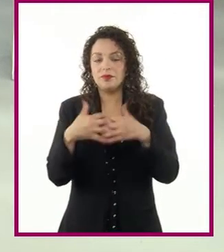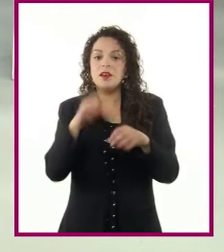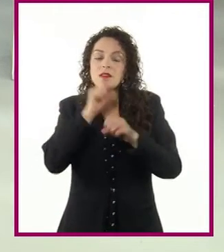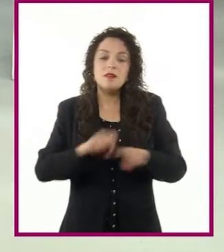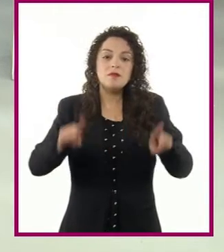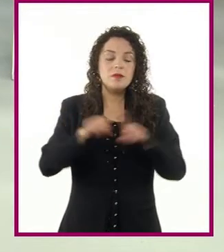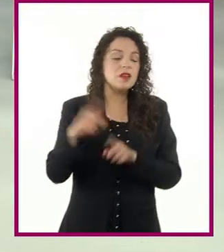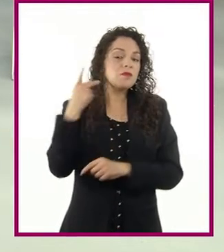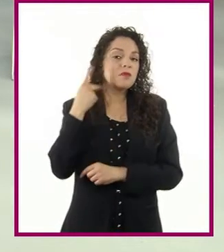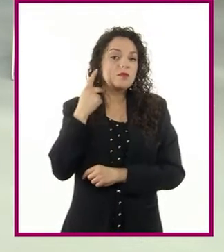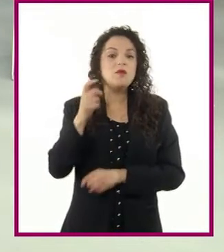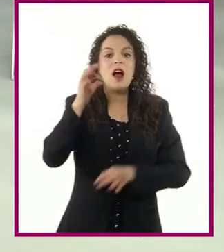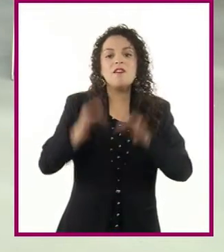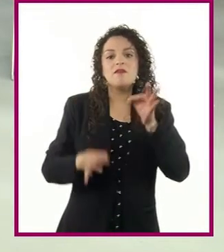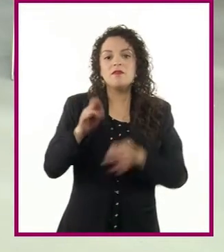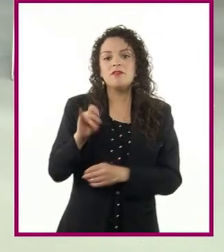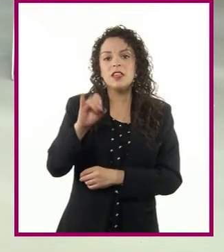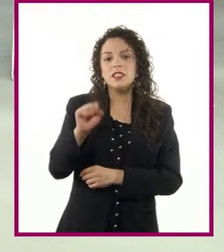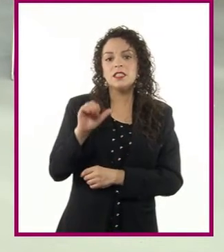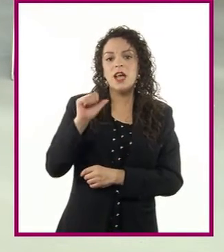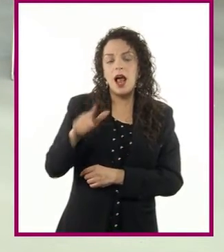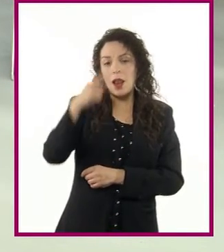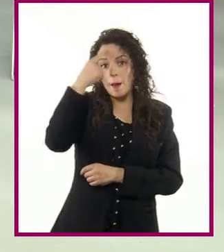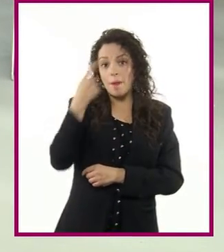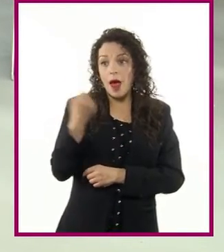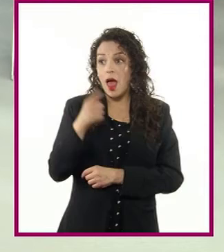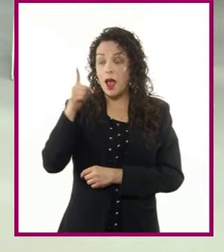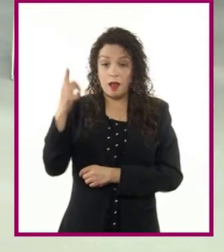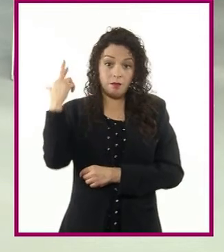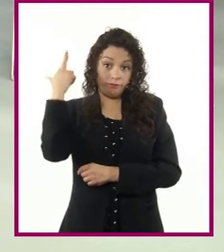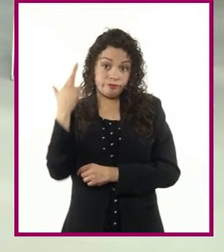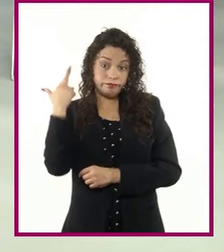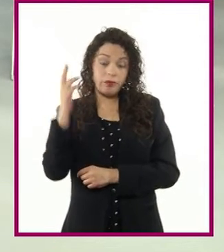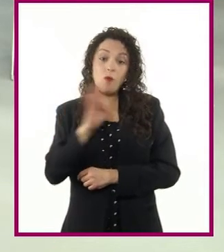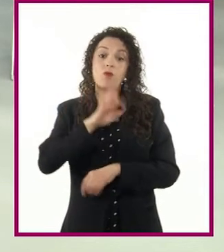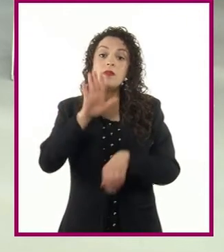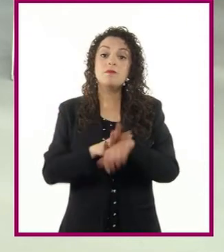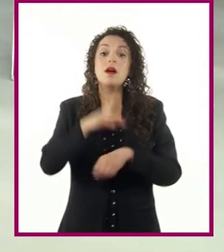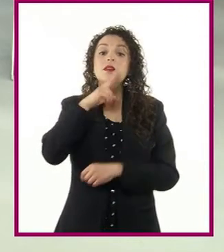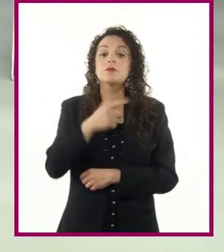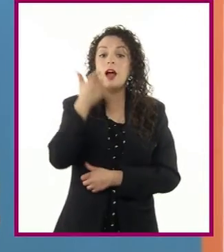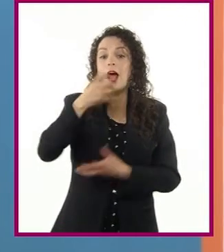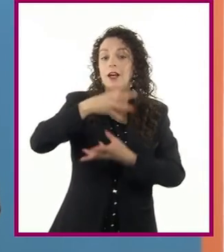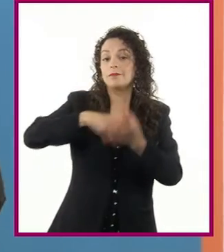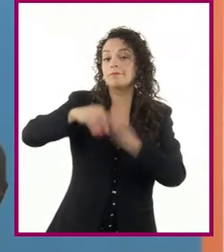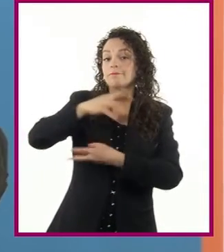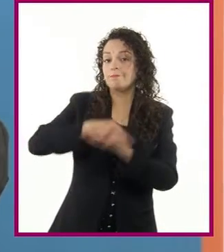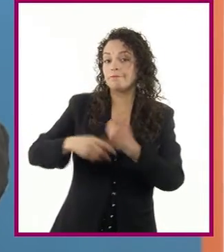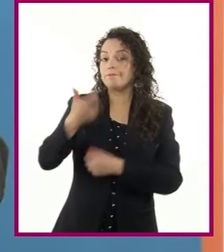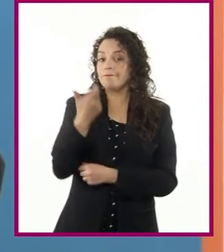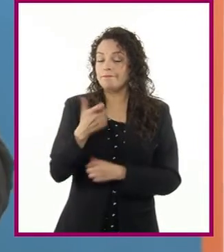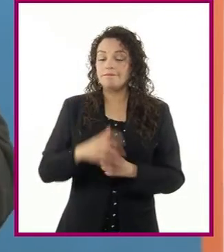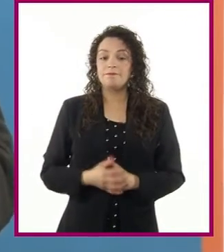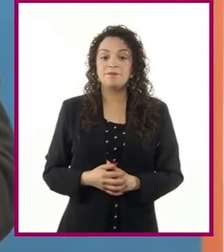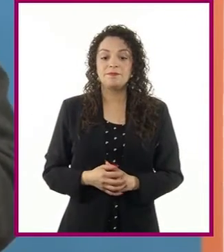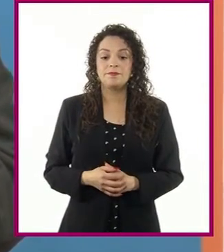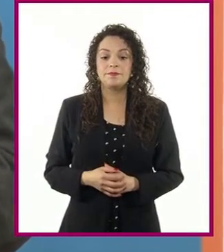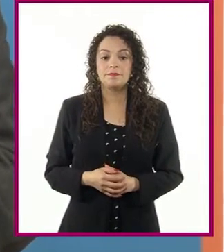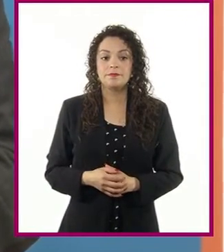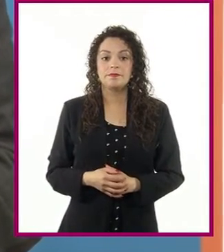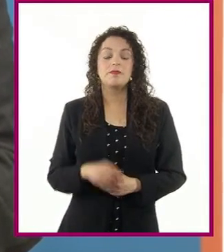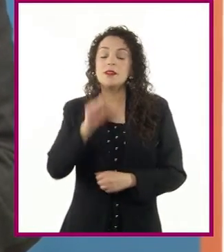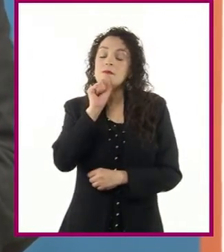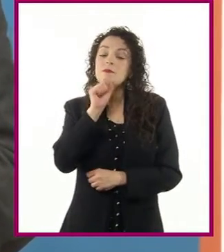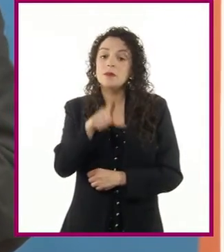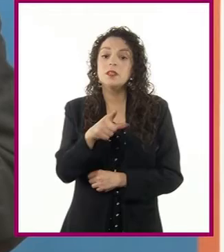una política fiscal que permitiera al reino mejorar su situación financiera. También tomó